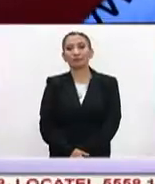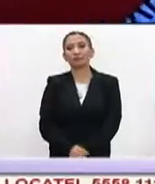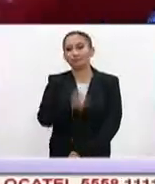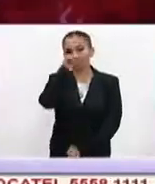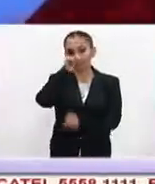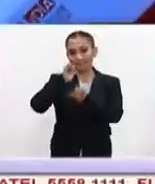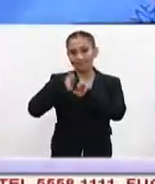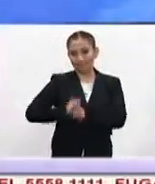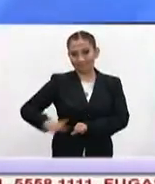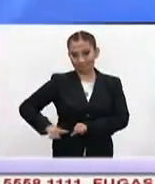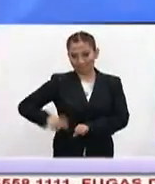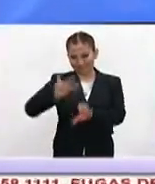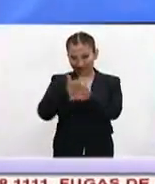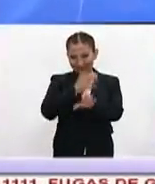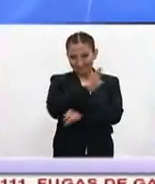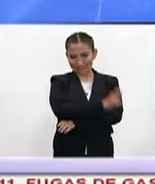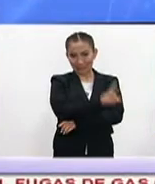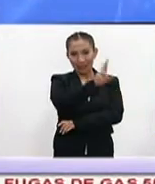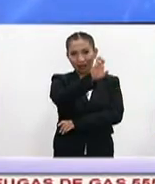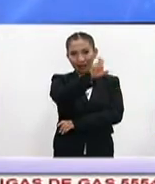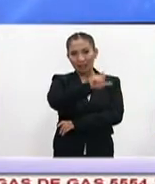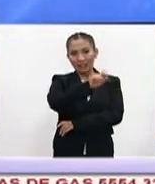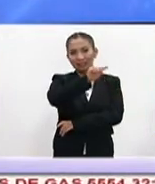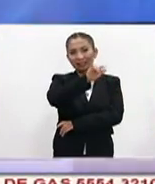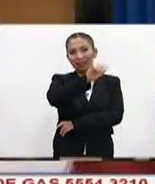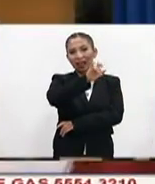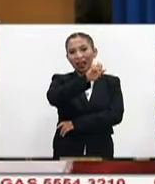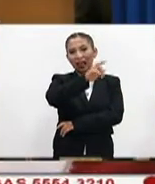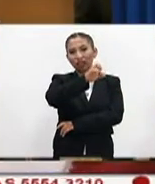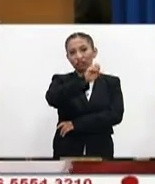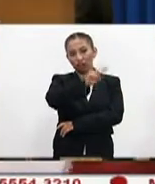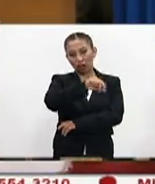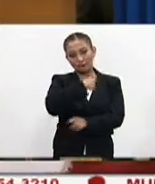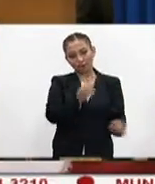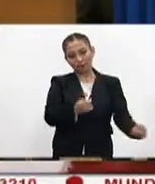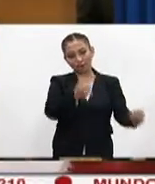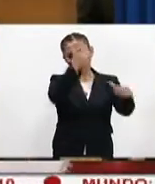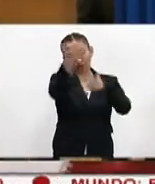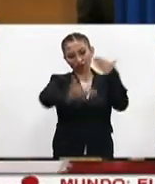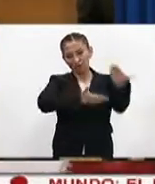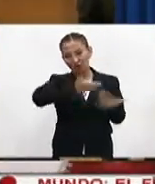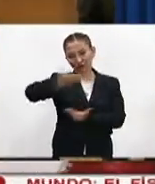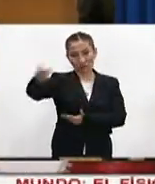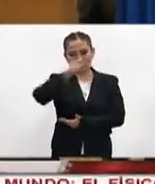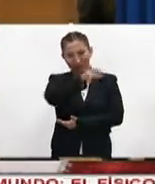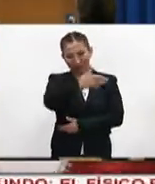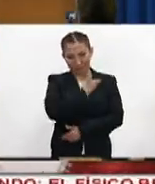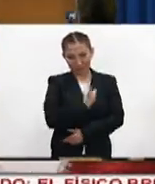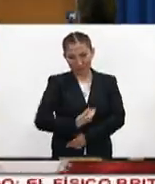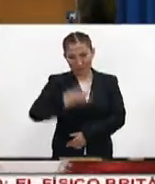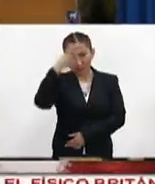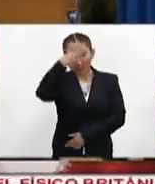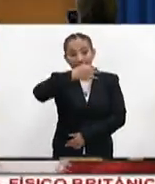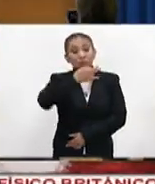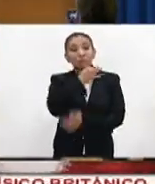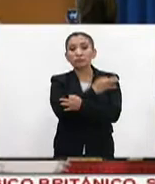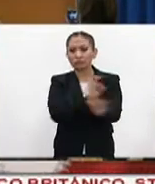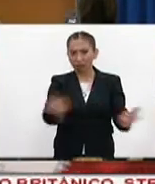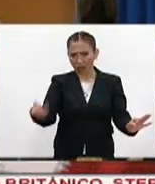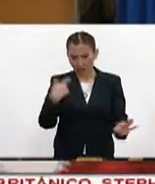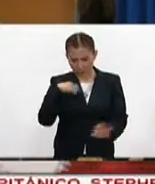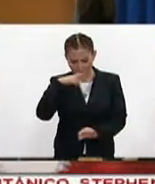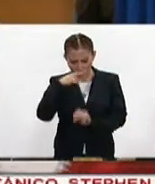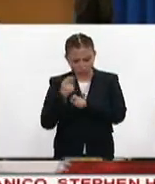El secretario de Estado de los Estados Unidos, Rex Tillerson, quien fue despedido por el presidente Trump, anunció que va a delegar